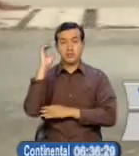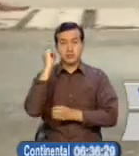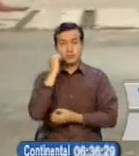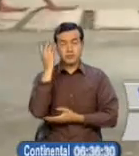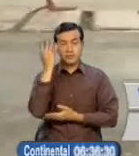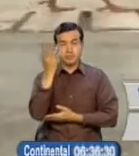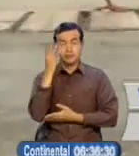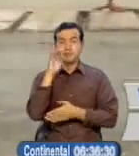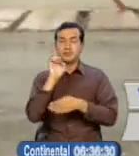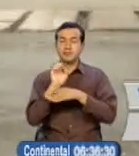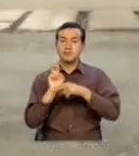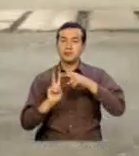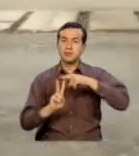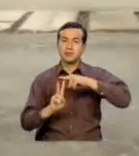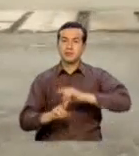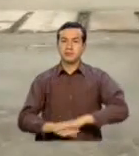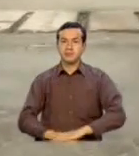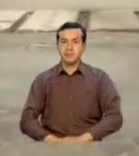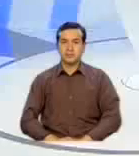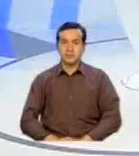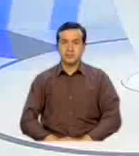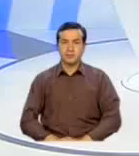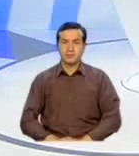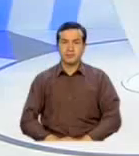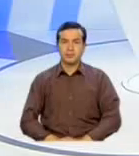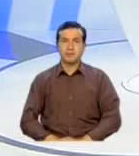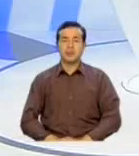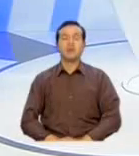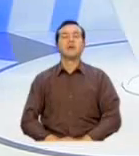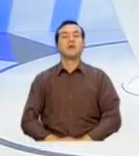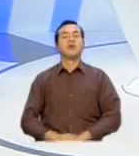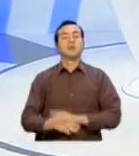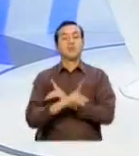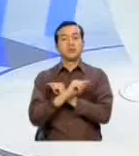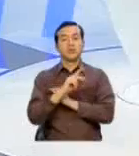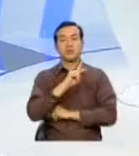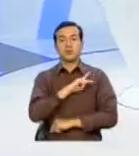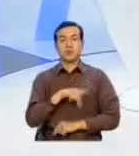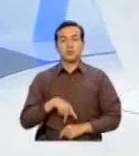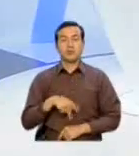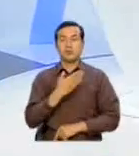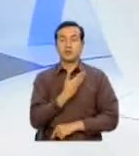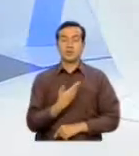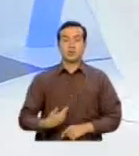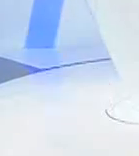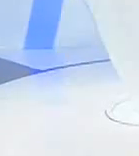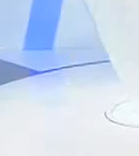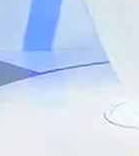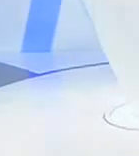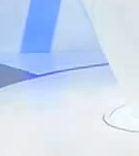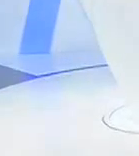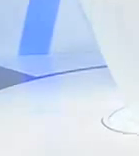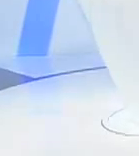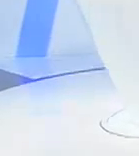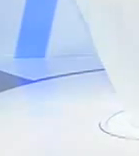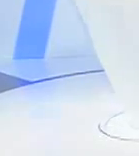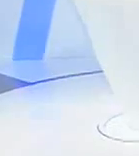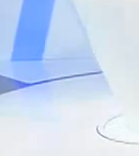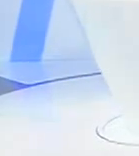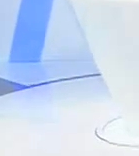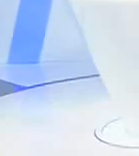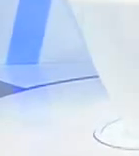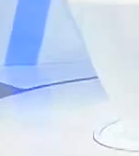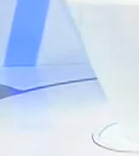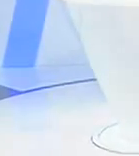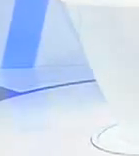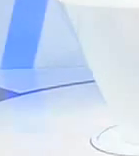de José Luis Rodríguez, Alexis Moncayo, Ecuador TV. A través de su cuenta personal de Twitter, el presidente Rafael Correa se pronunció sobre este tema, pero